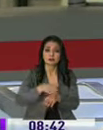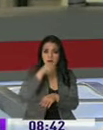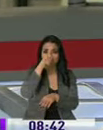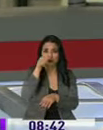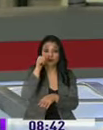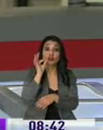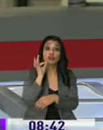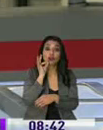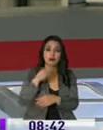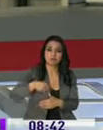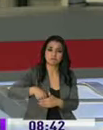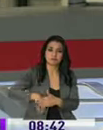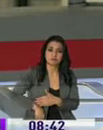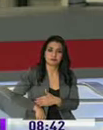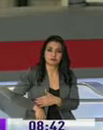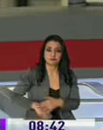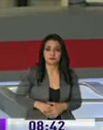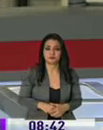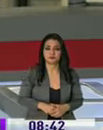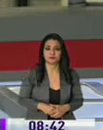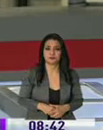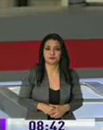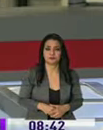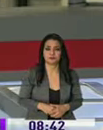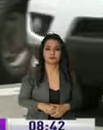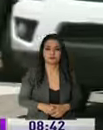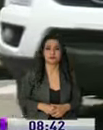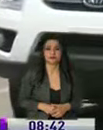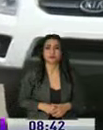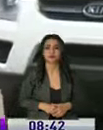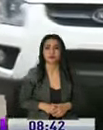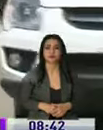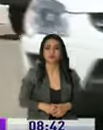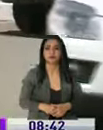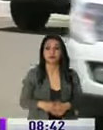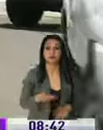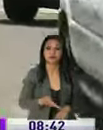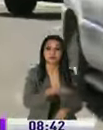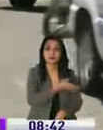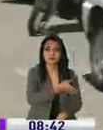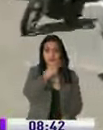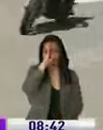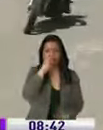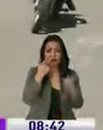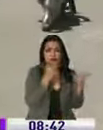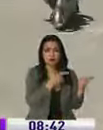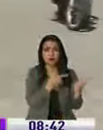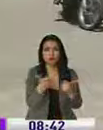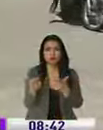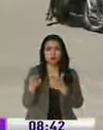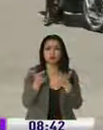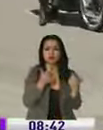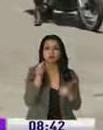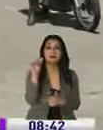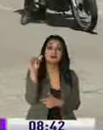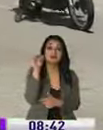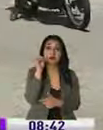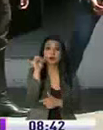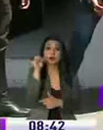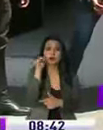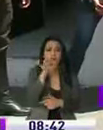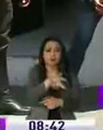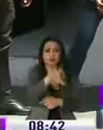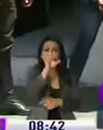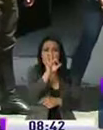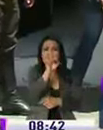sujetas a fiscalización. Tras un patrullaje preventivo, la policía del cantón Rumiñahui logró la detención de